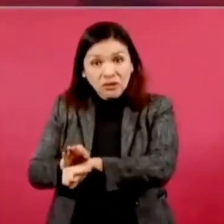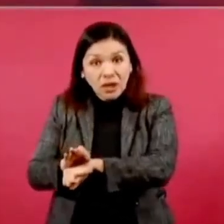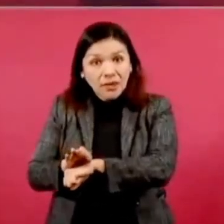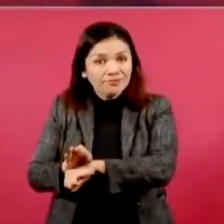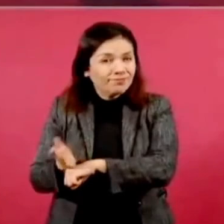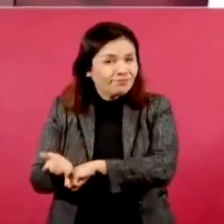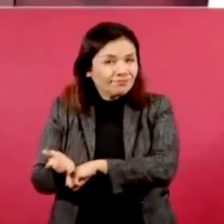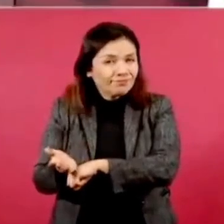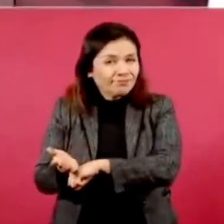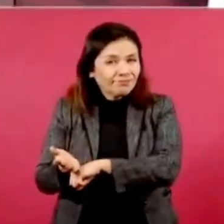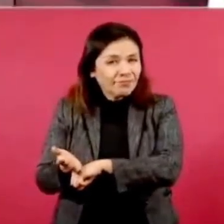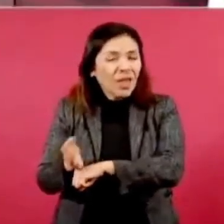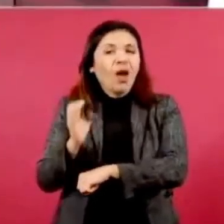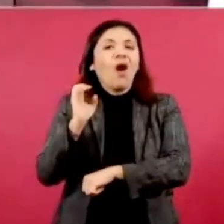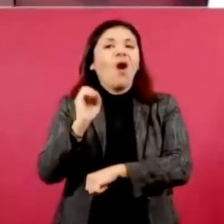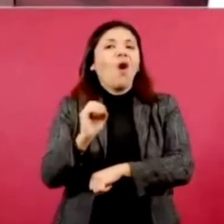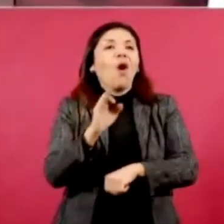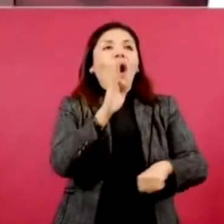¿O